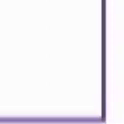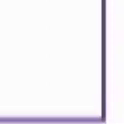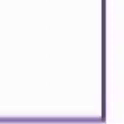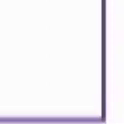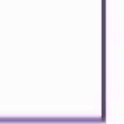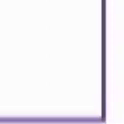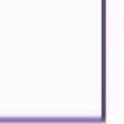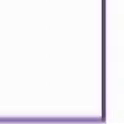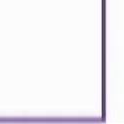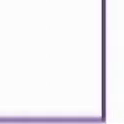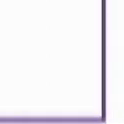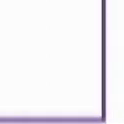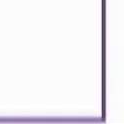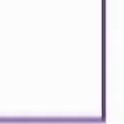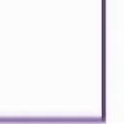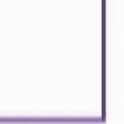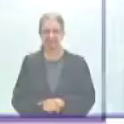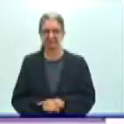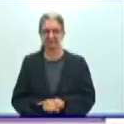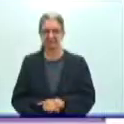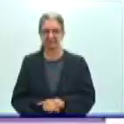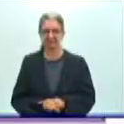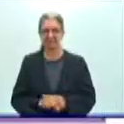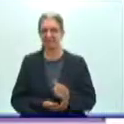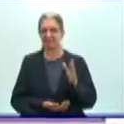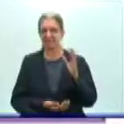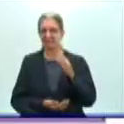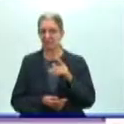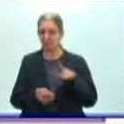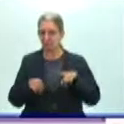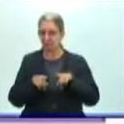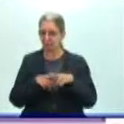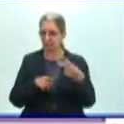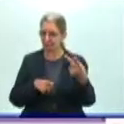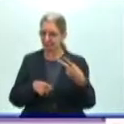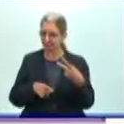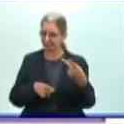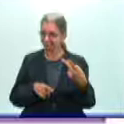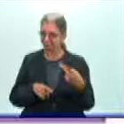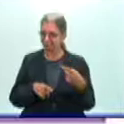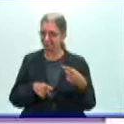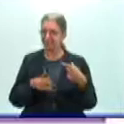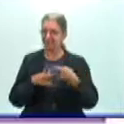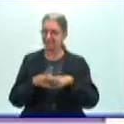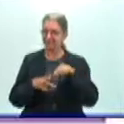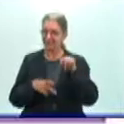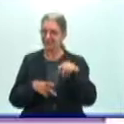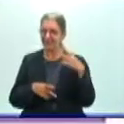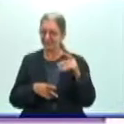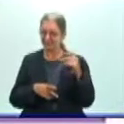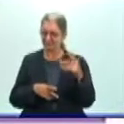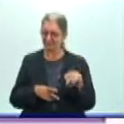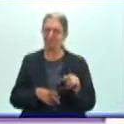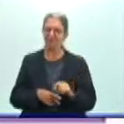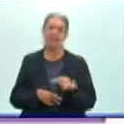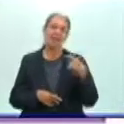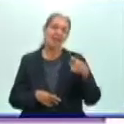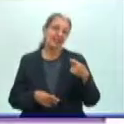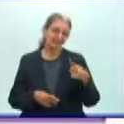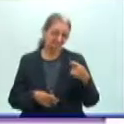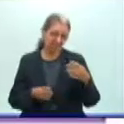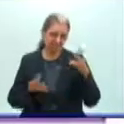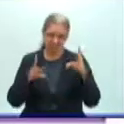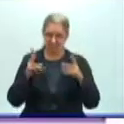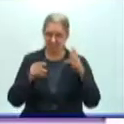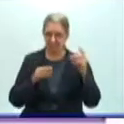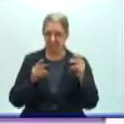Vamos ustedes y yo de conjunto a resolver este ejercicio. Debemos calcular la amplitud